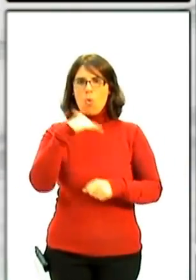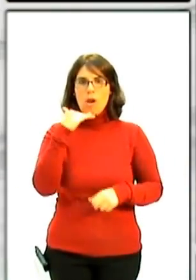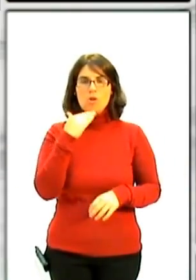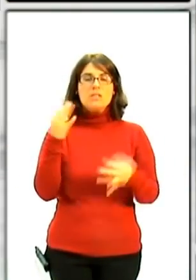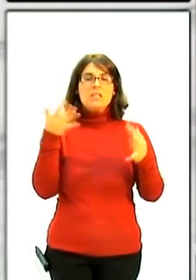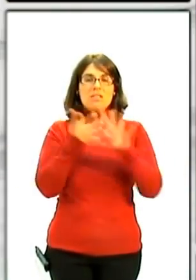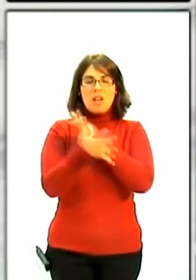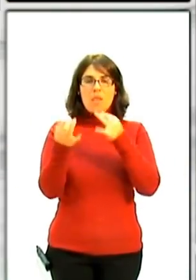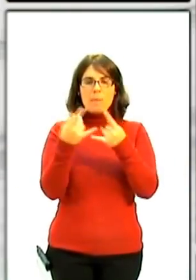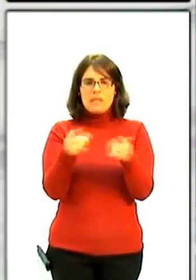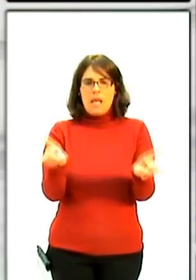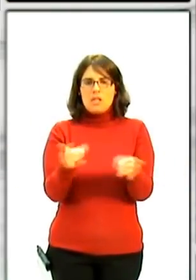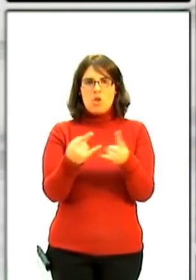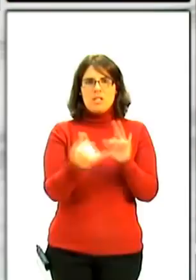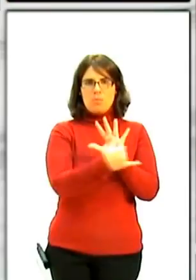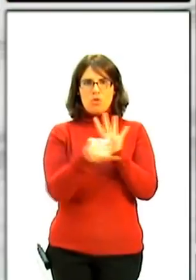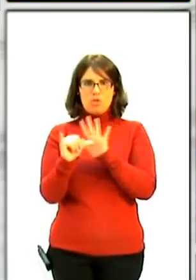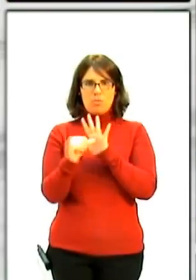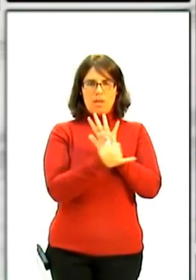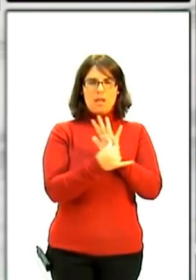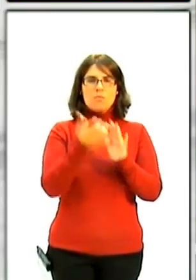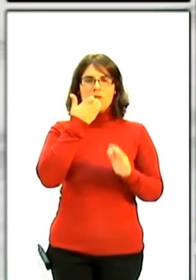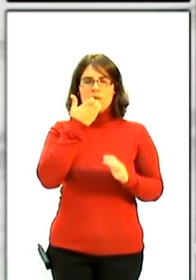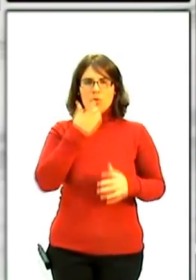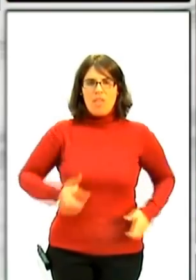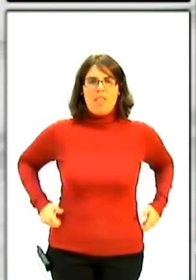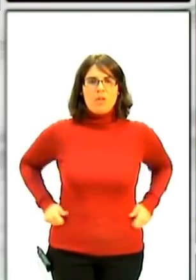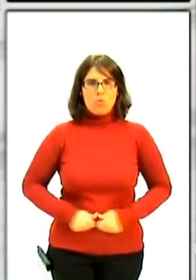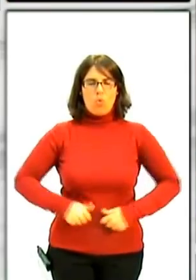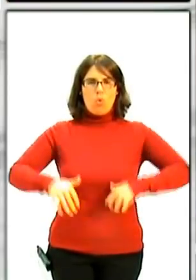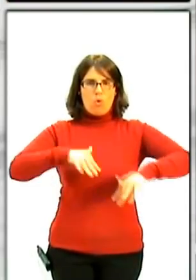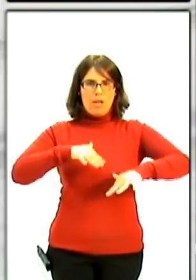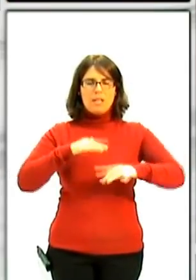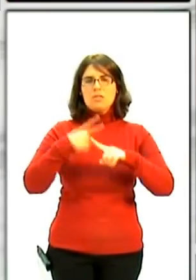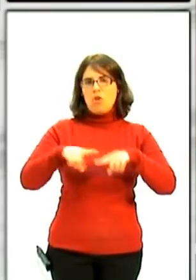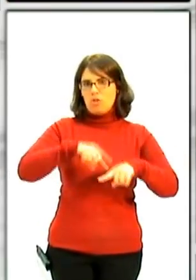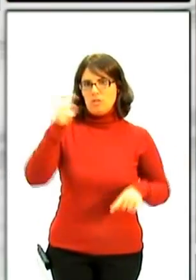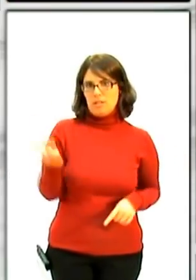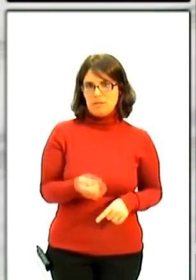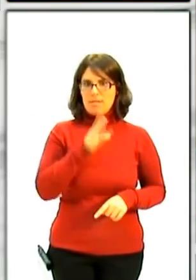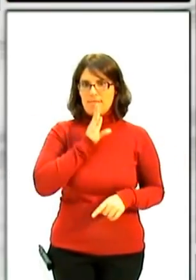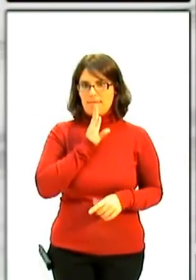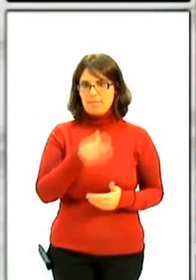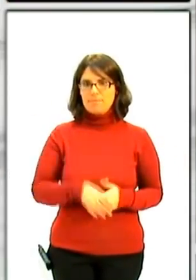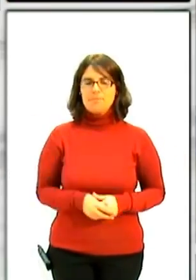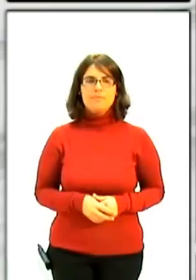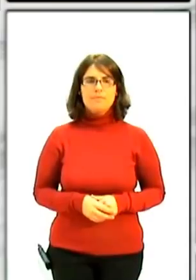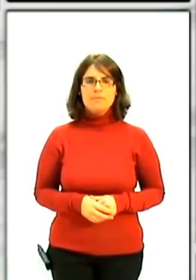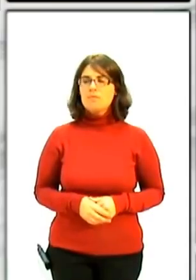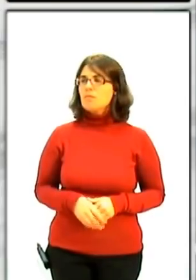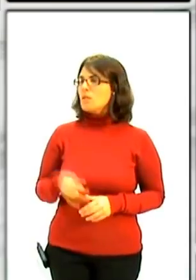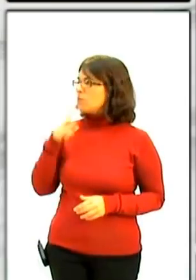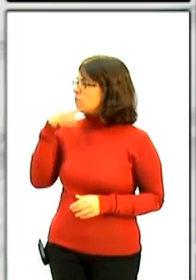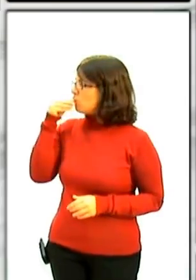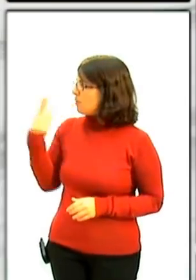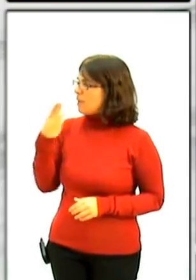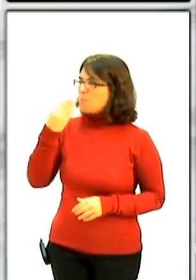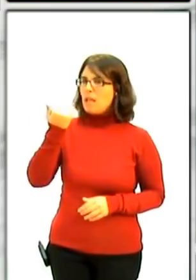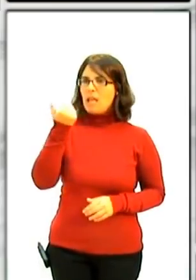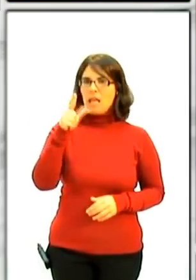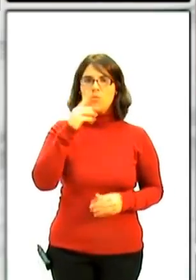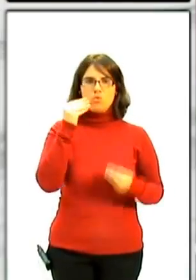para que eso sea más seguro, los cinturones ápticos que comentabais, este tipo de cosas. Muy bien, Miguel, muchas